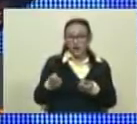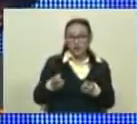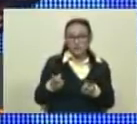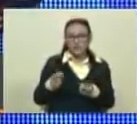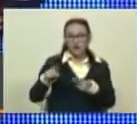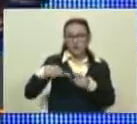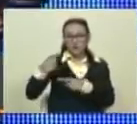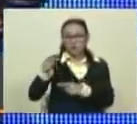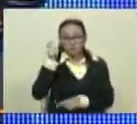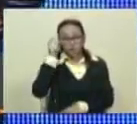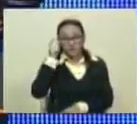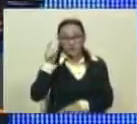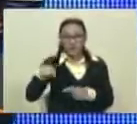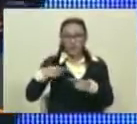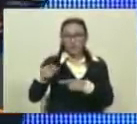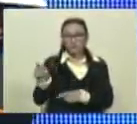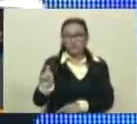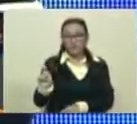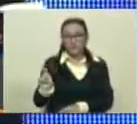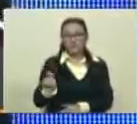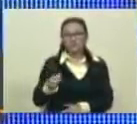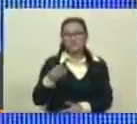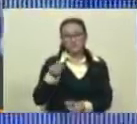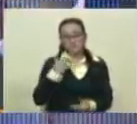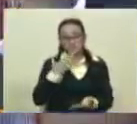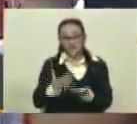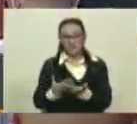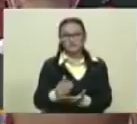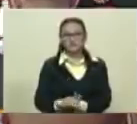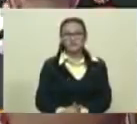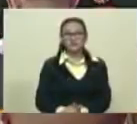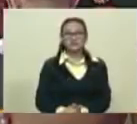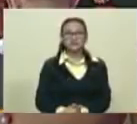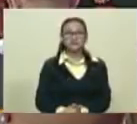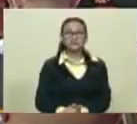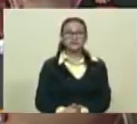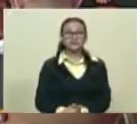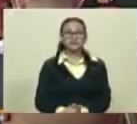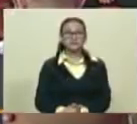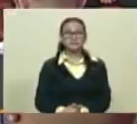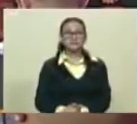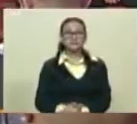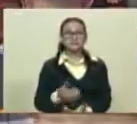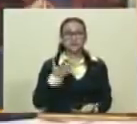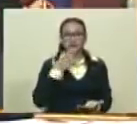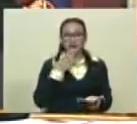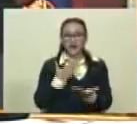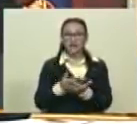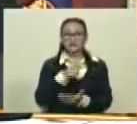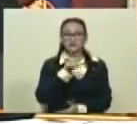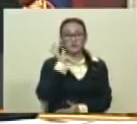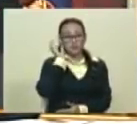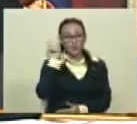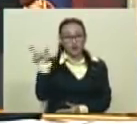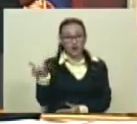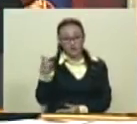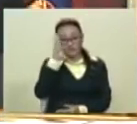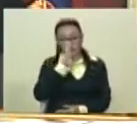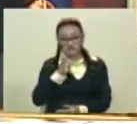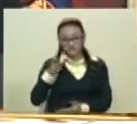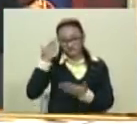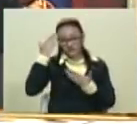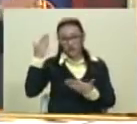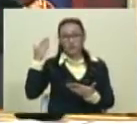los próximos días o los próximos meses? Muchas gracias. Gracias a Fanny de Brasil. Un saludo. Hoy